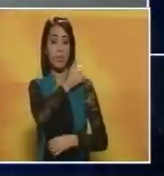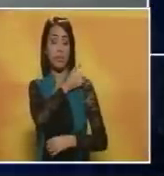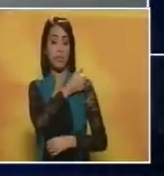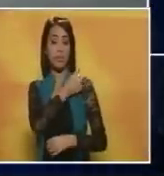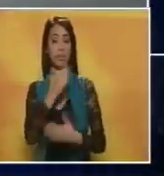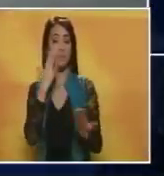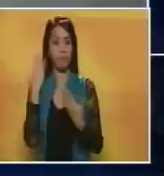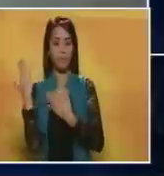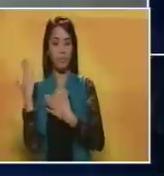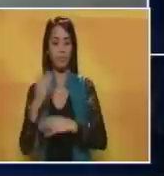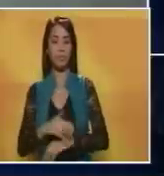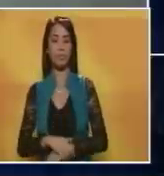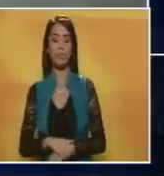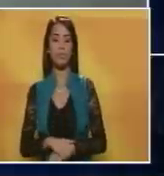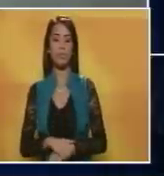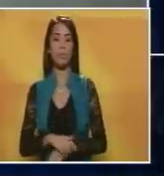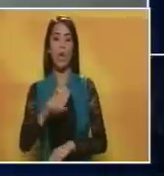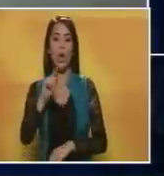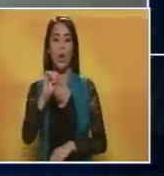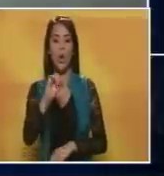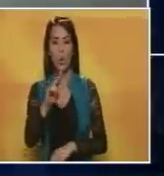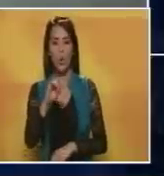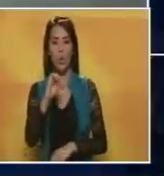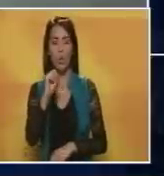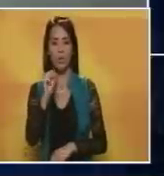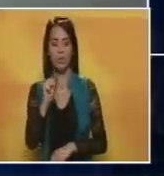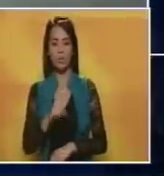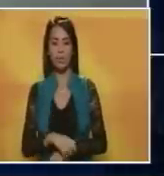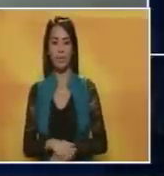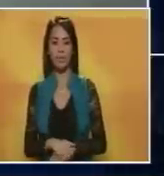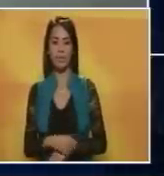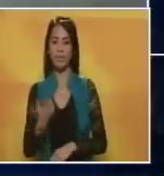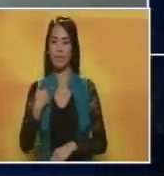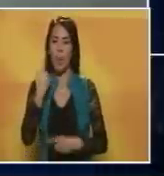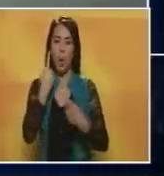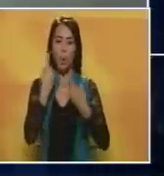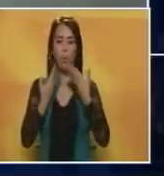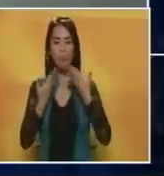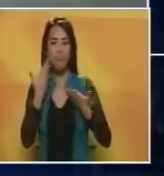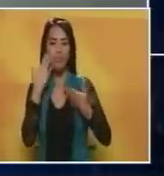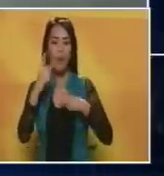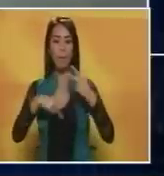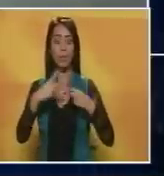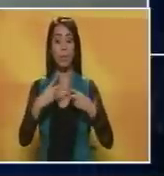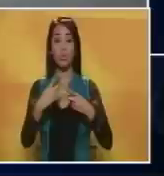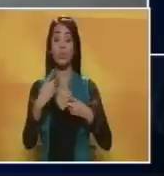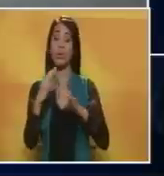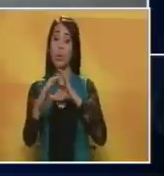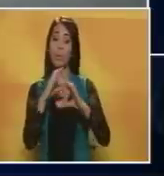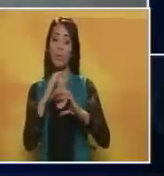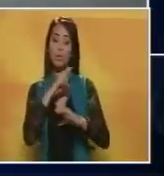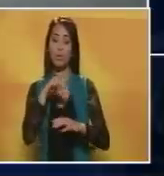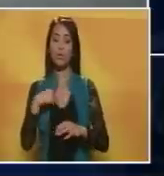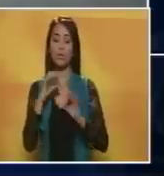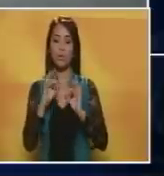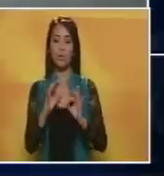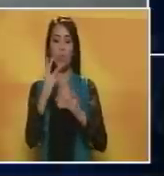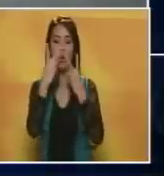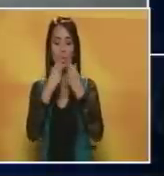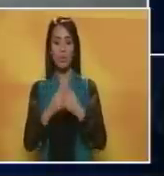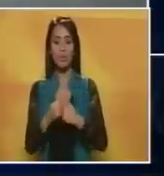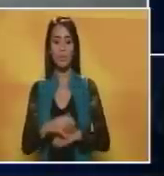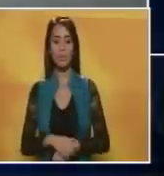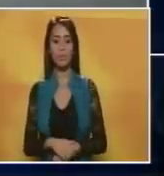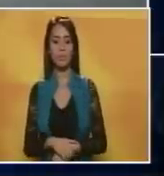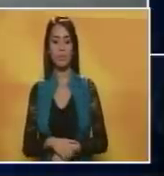electoral luis piedra ante cualquier duda el proceso pueden comunicarse con nosotros directamente a los teléfonos